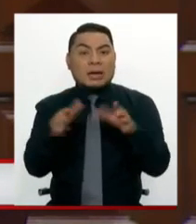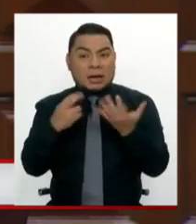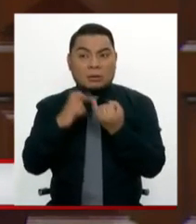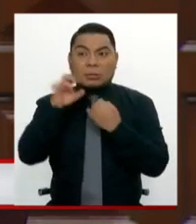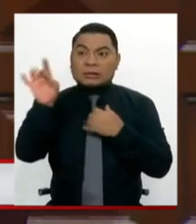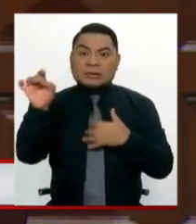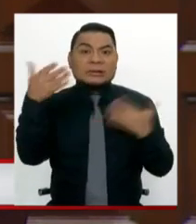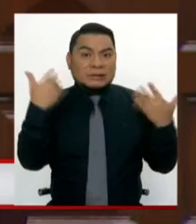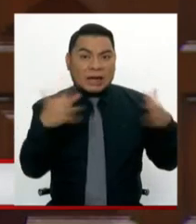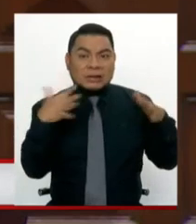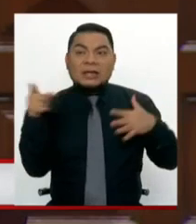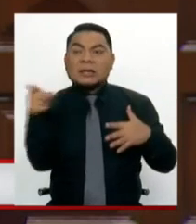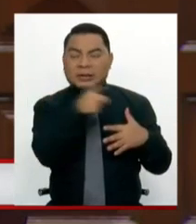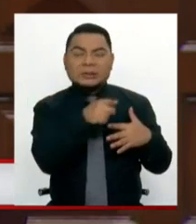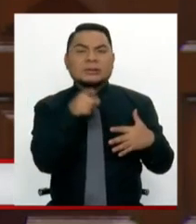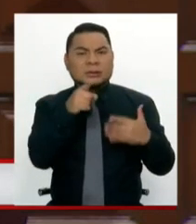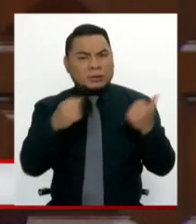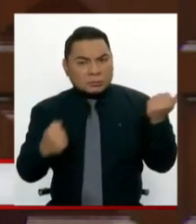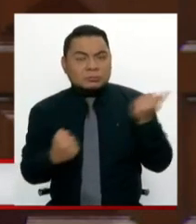existentes,